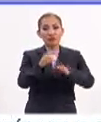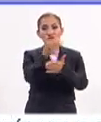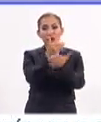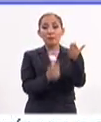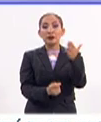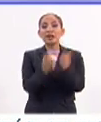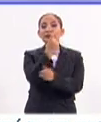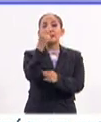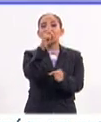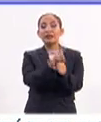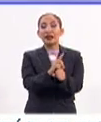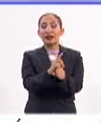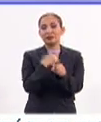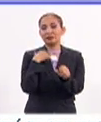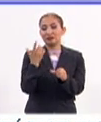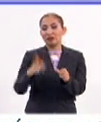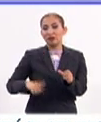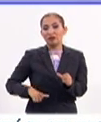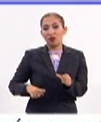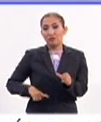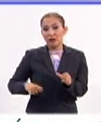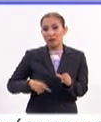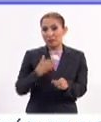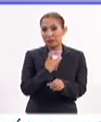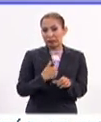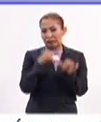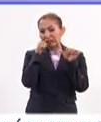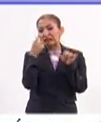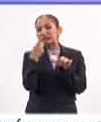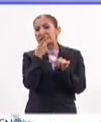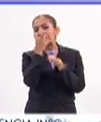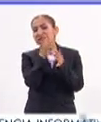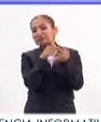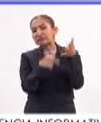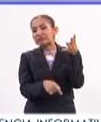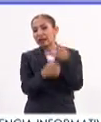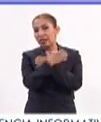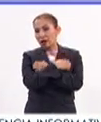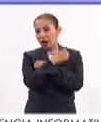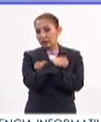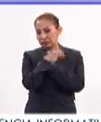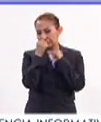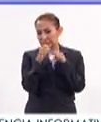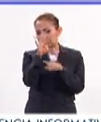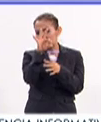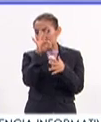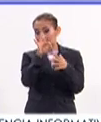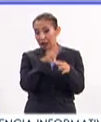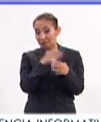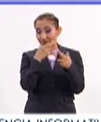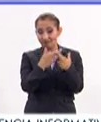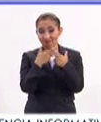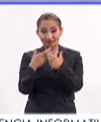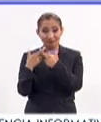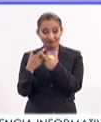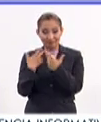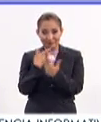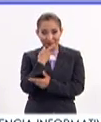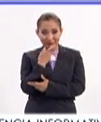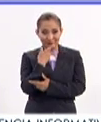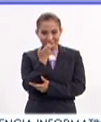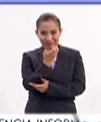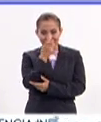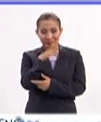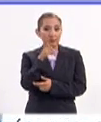los primeros 100 días del presidente Andrés Manuel López Obrador. Vamos a estar muy atentos a lo que diga en materia educativa. Seguramente habrá mucho que comentar